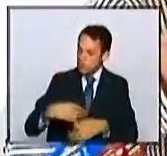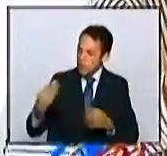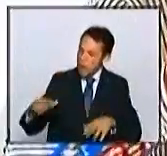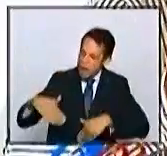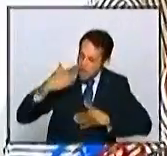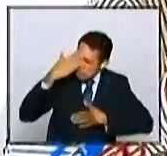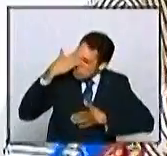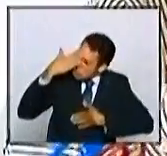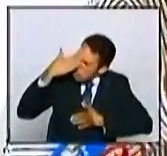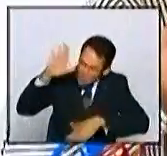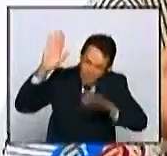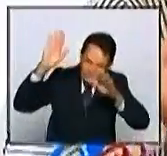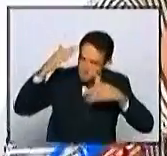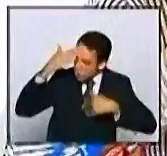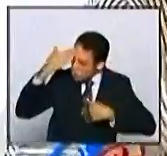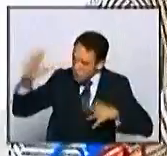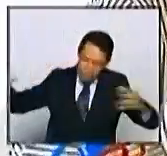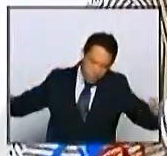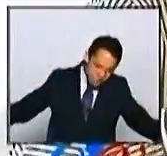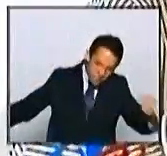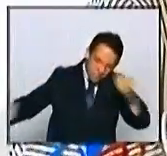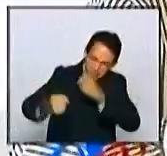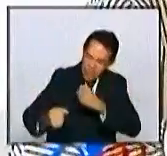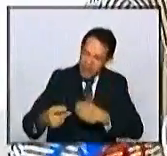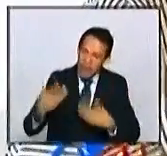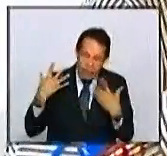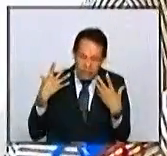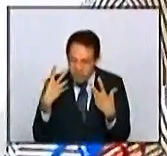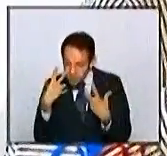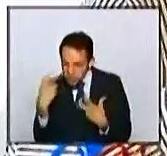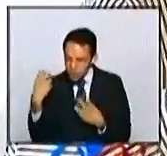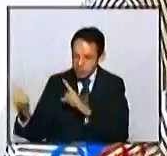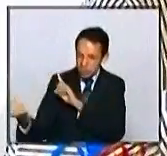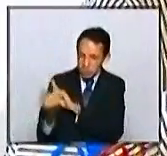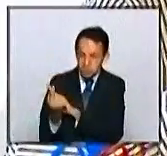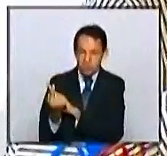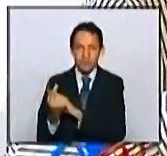extrañado, hombre, cómo me has hecho de falta y qué alegría tomarme este café contigo.